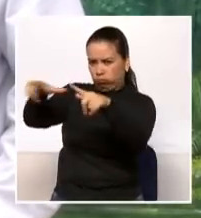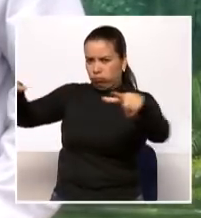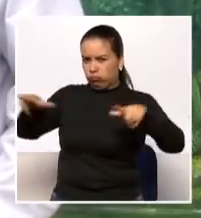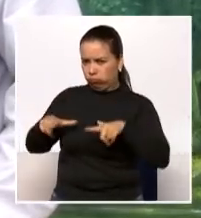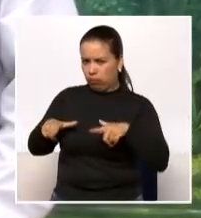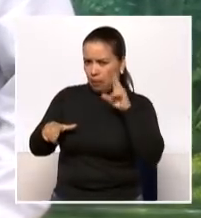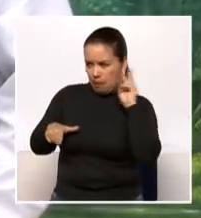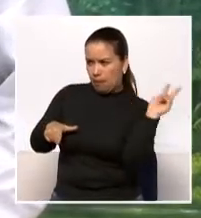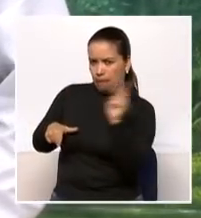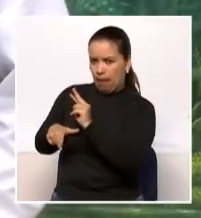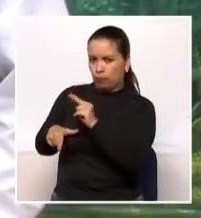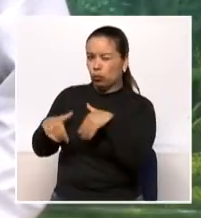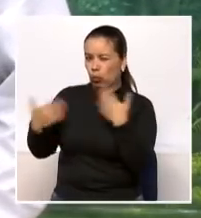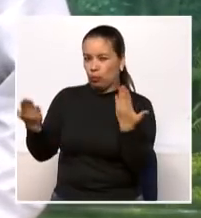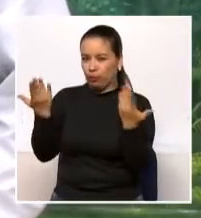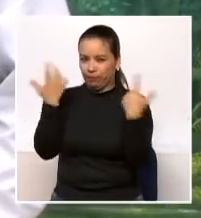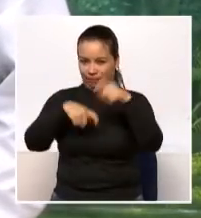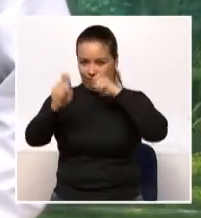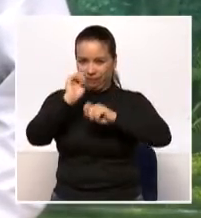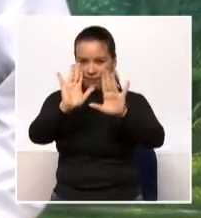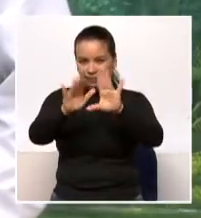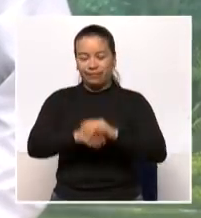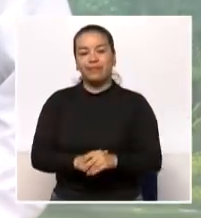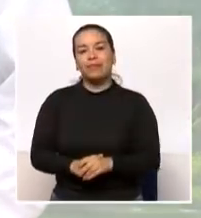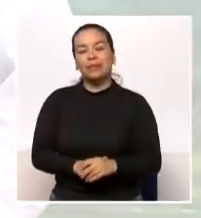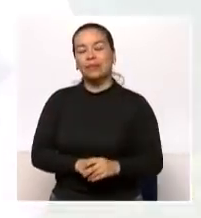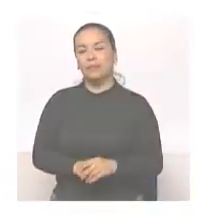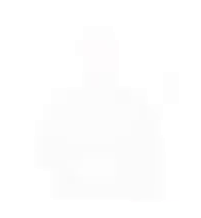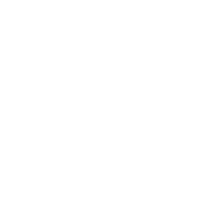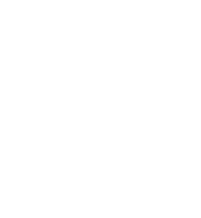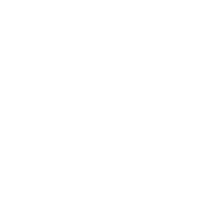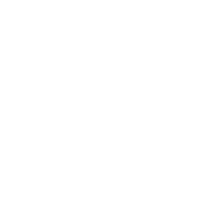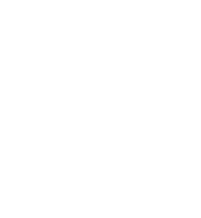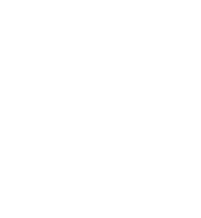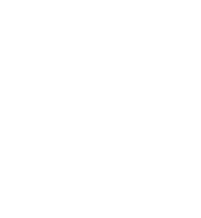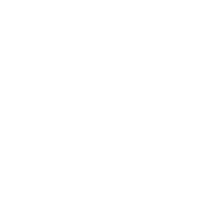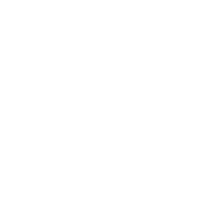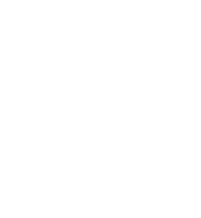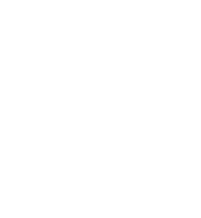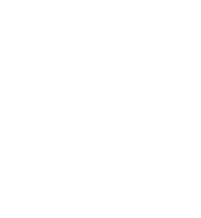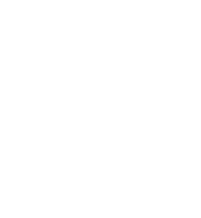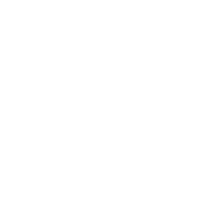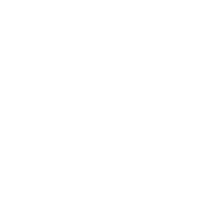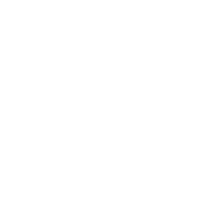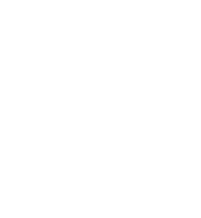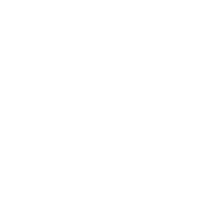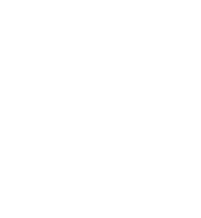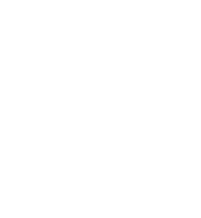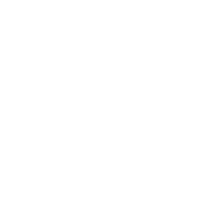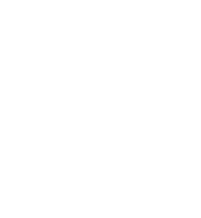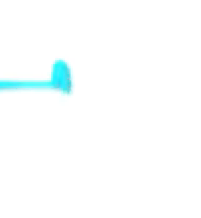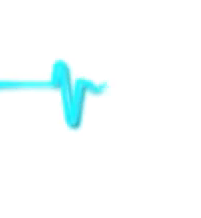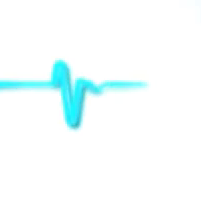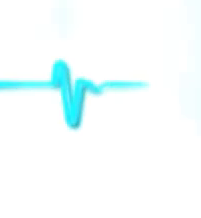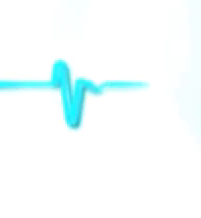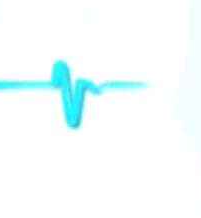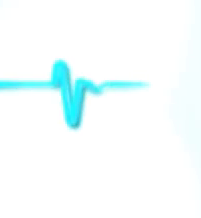en directo una ecografía. Ya regresamos.